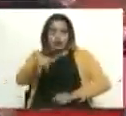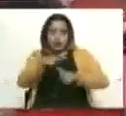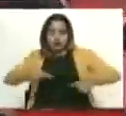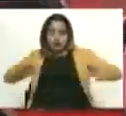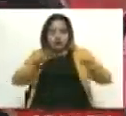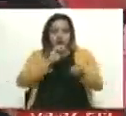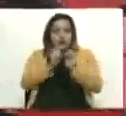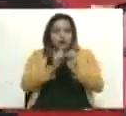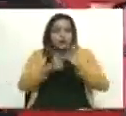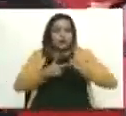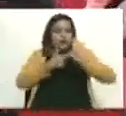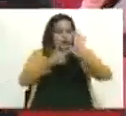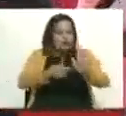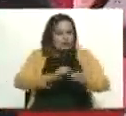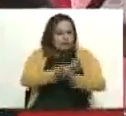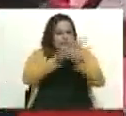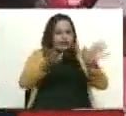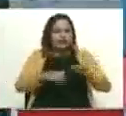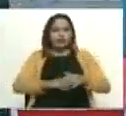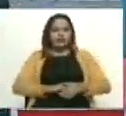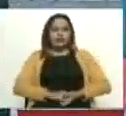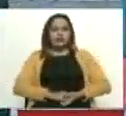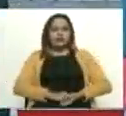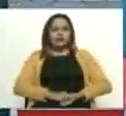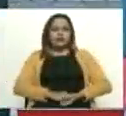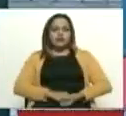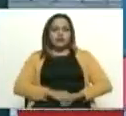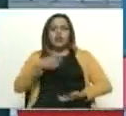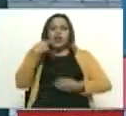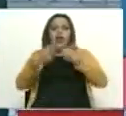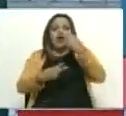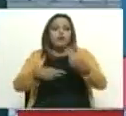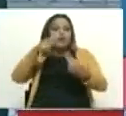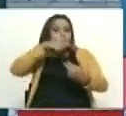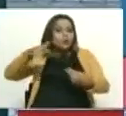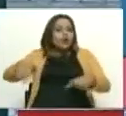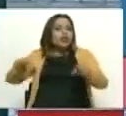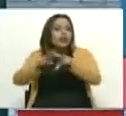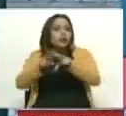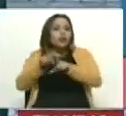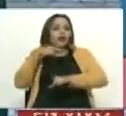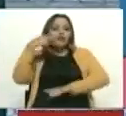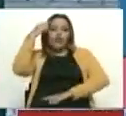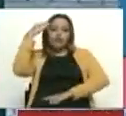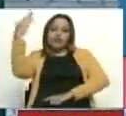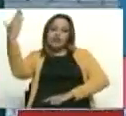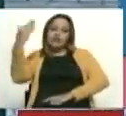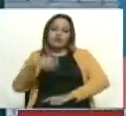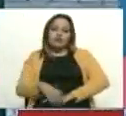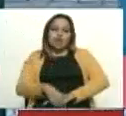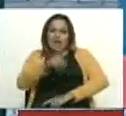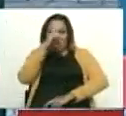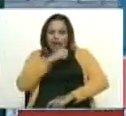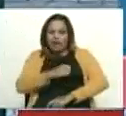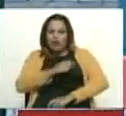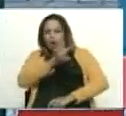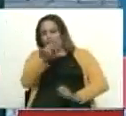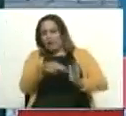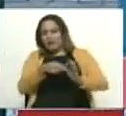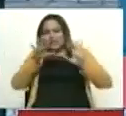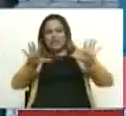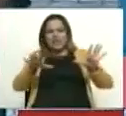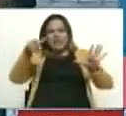es la representación más clara de que la voz del pueblo es la voz de Dios. Hasta el año 2010,